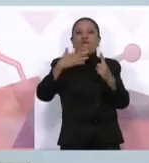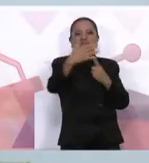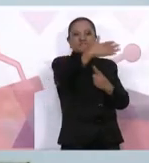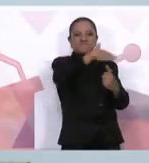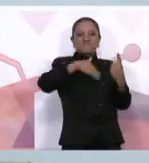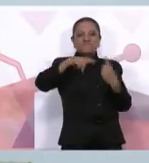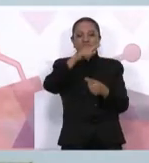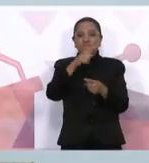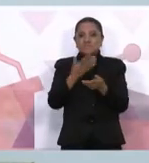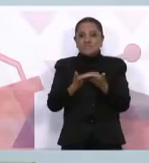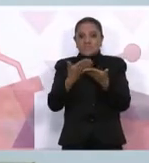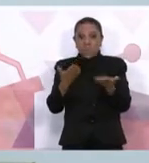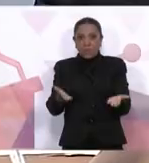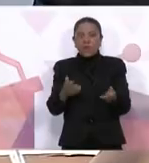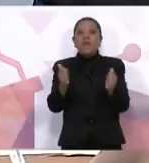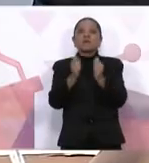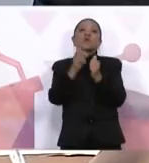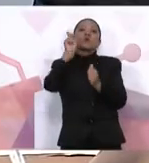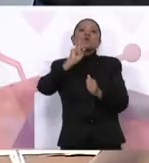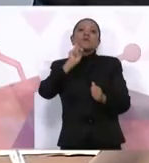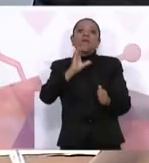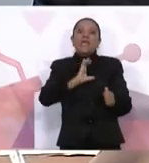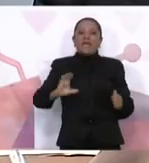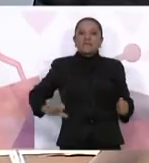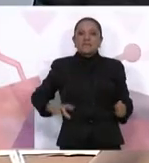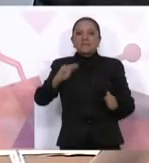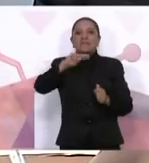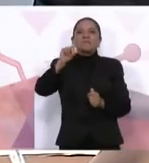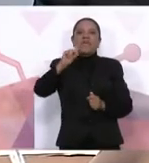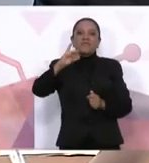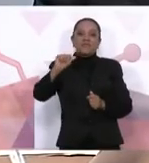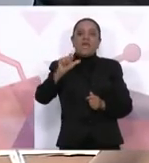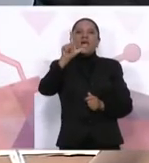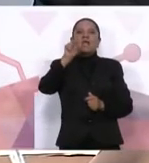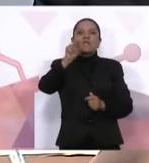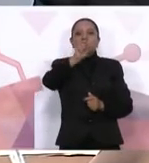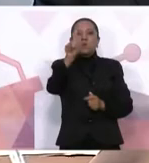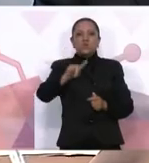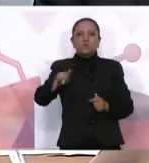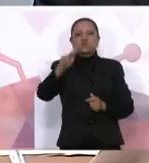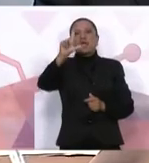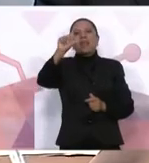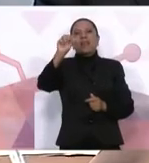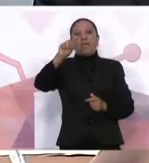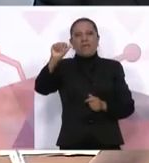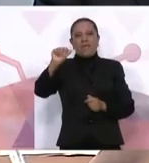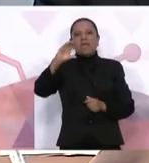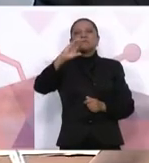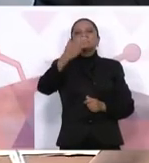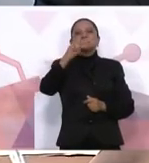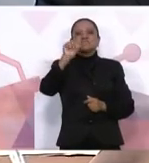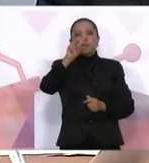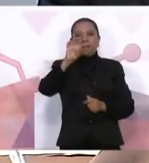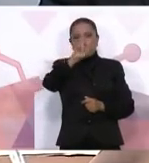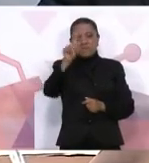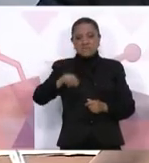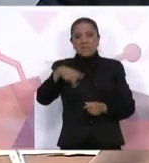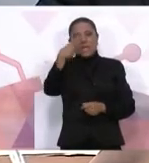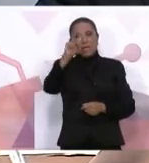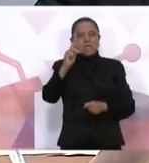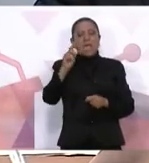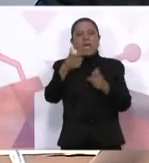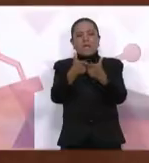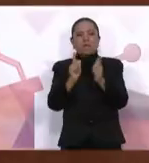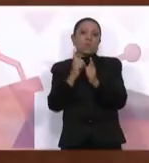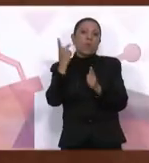con la candidata nadie a luz solar a chávez del partido verde ecologista de méxico gracias buenas noches hoy